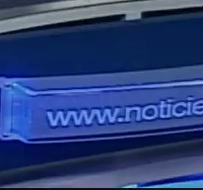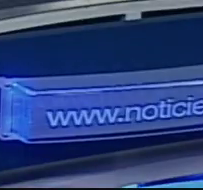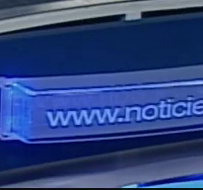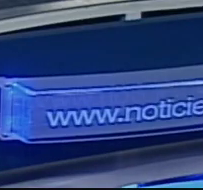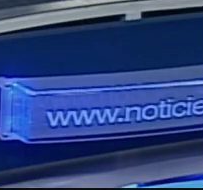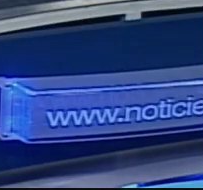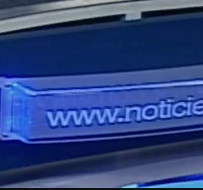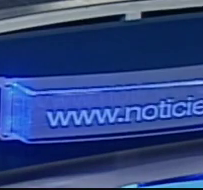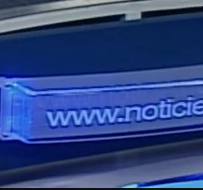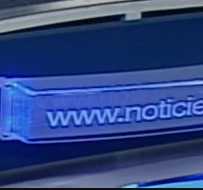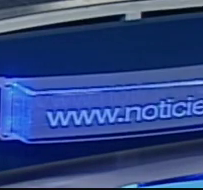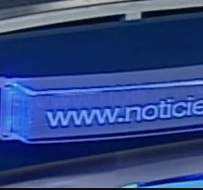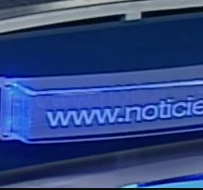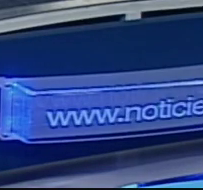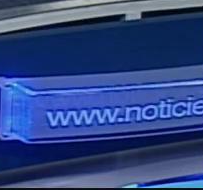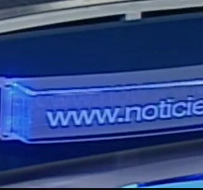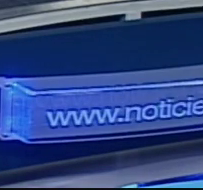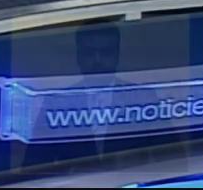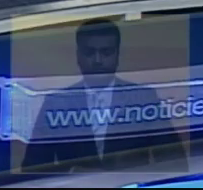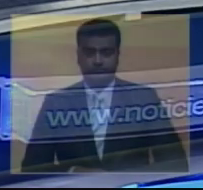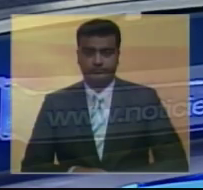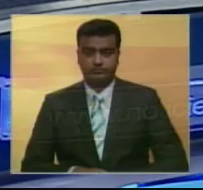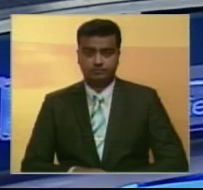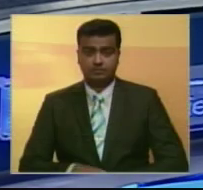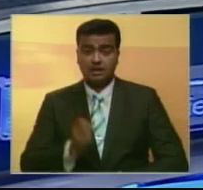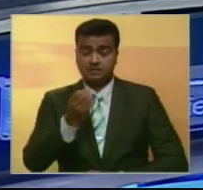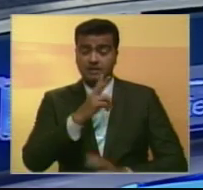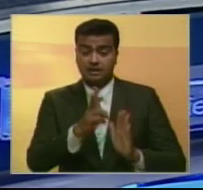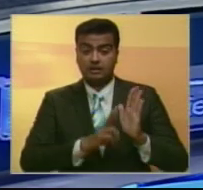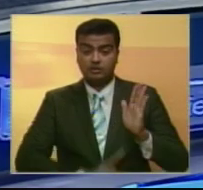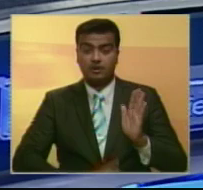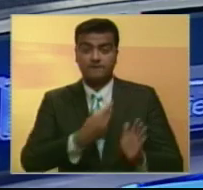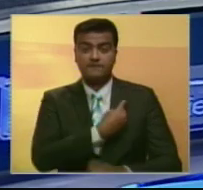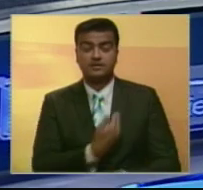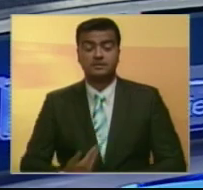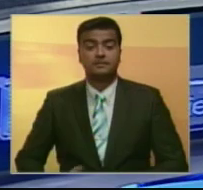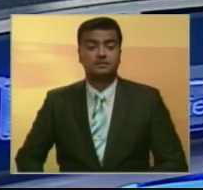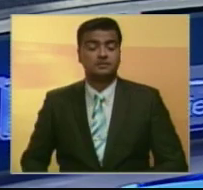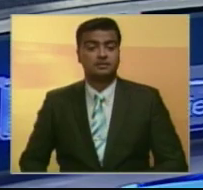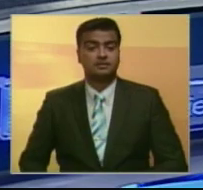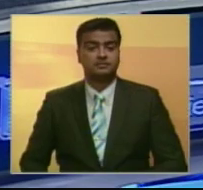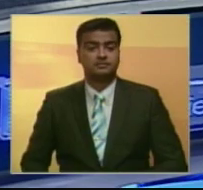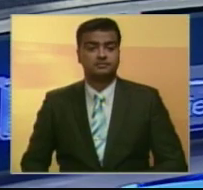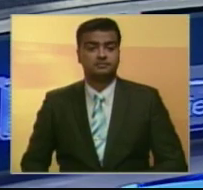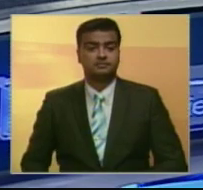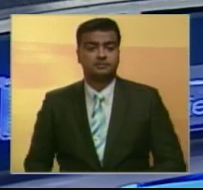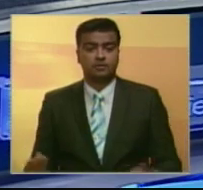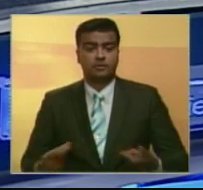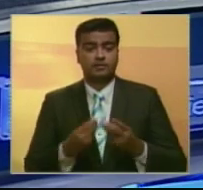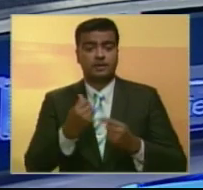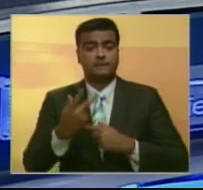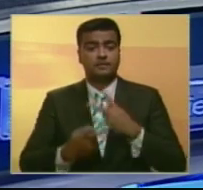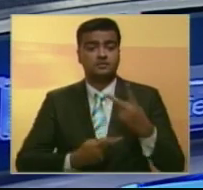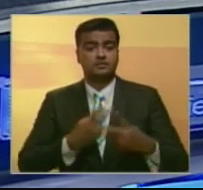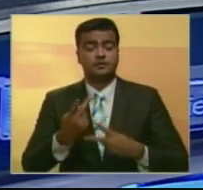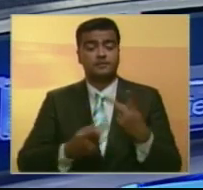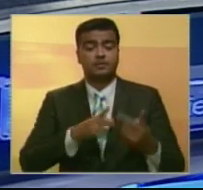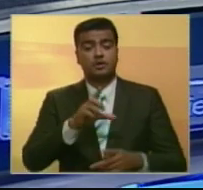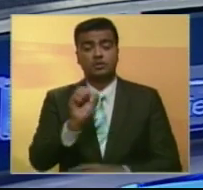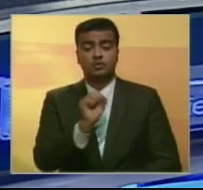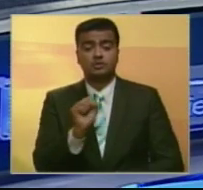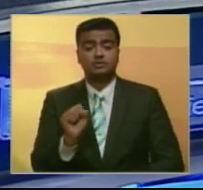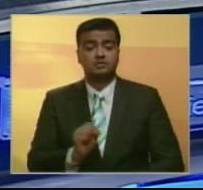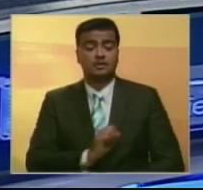Medidas por la emergencia. Bueno, y esa era la lectura que hacía el vicepresidente de la Economía Productiva, Luis Salas,